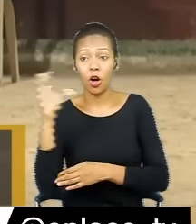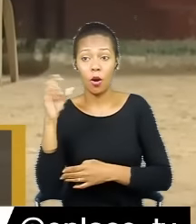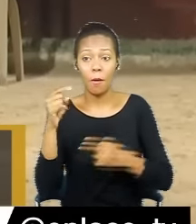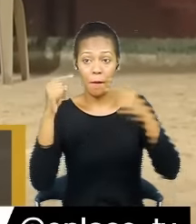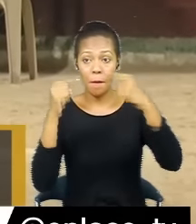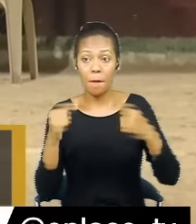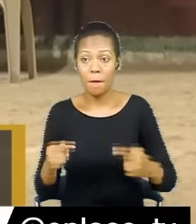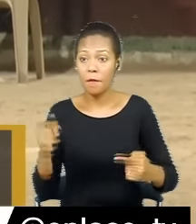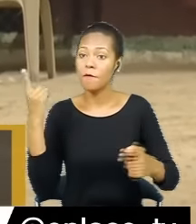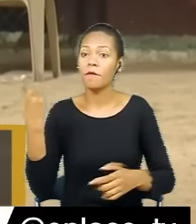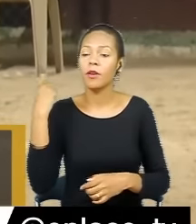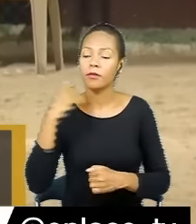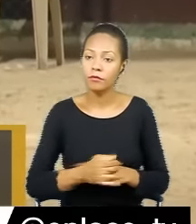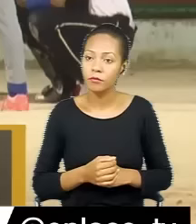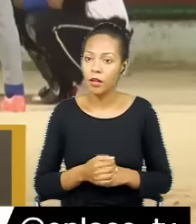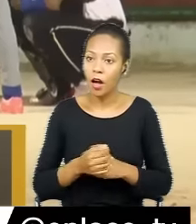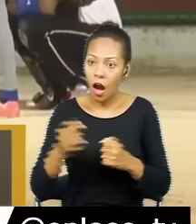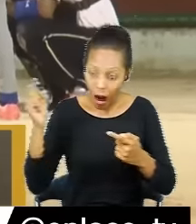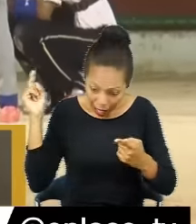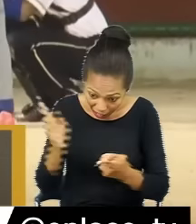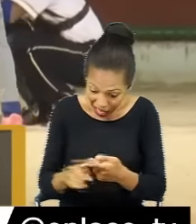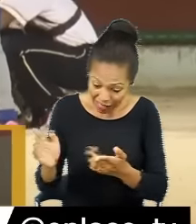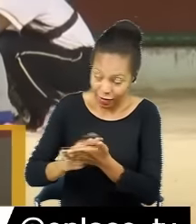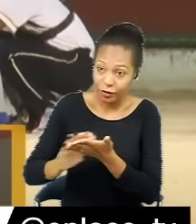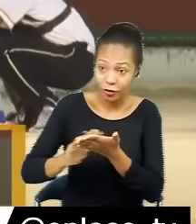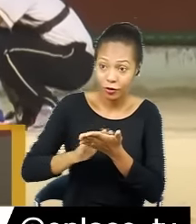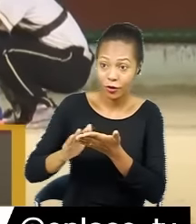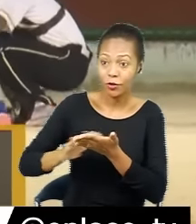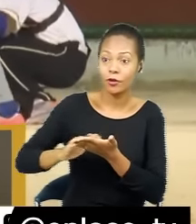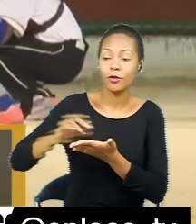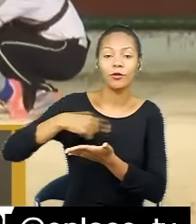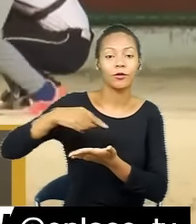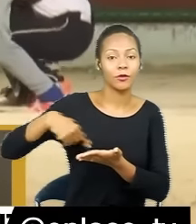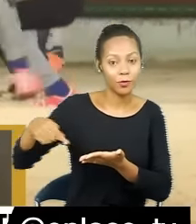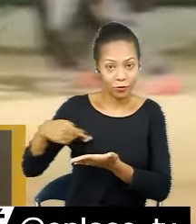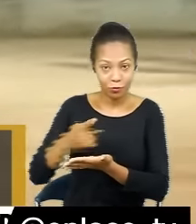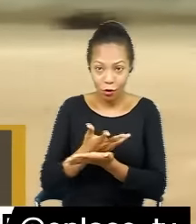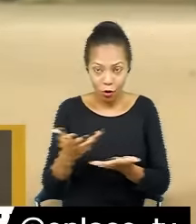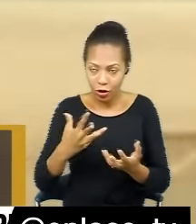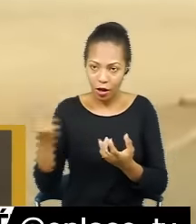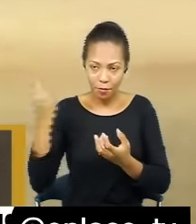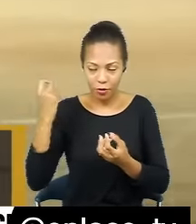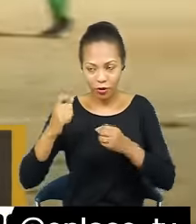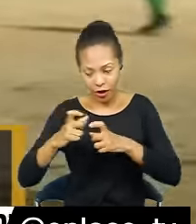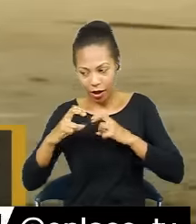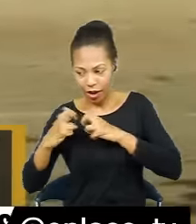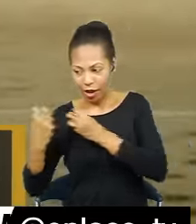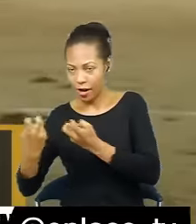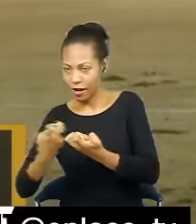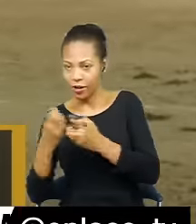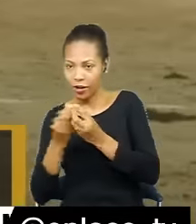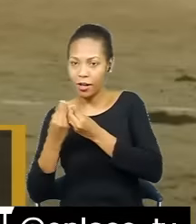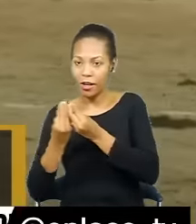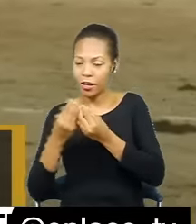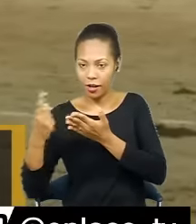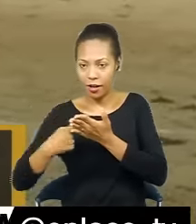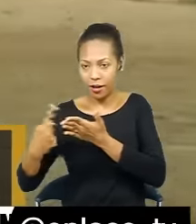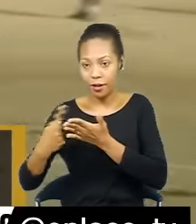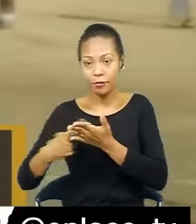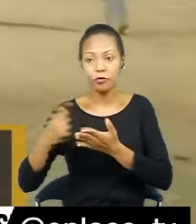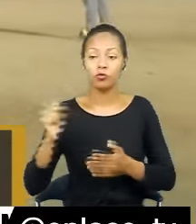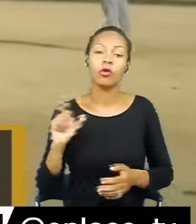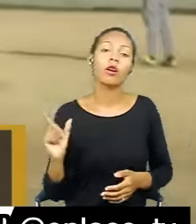automática permanecerá hasta que no se resuelva el acto impugnado por la asamblea ordinaria celebrada el pasado 14 de marzo. El INDERBA en Barranca Bermeja ya